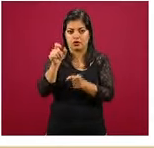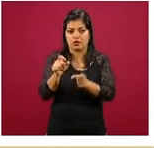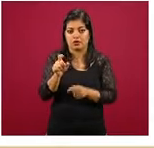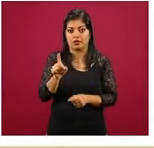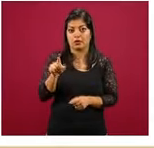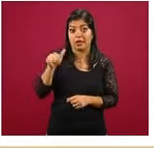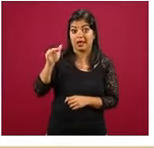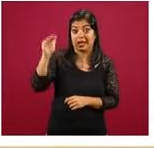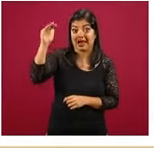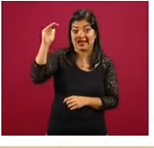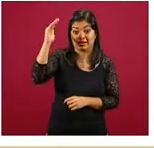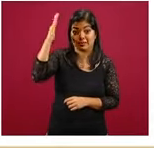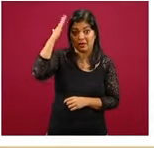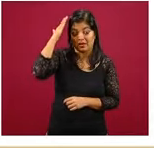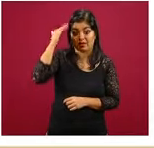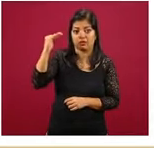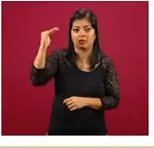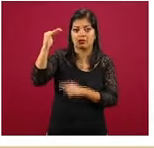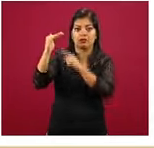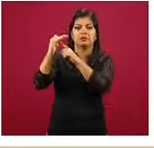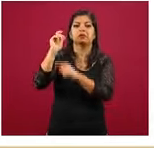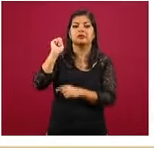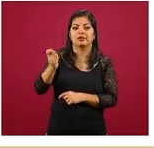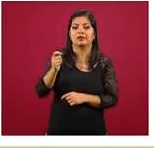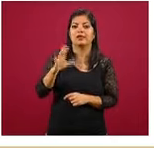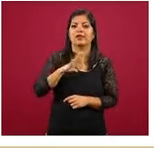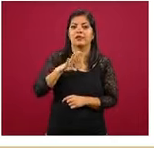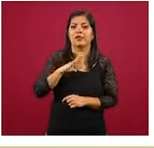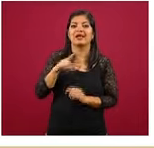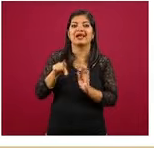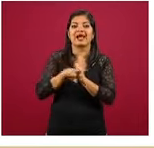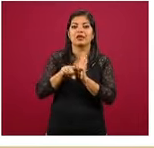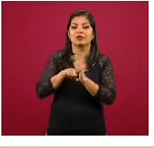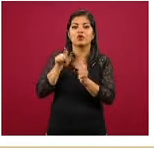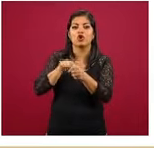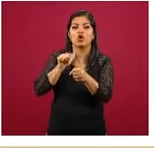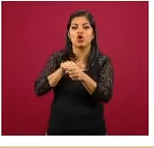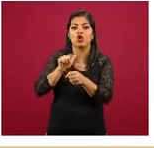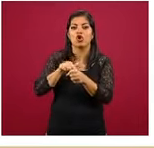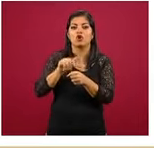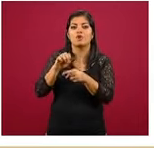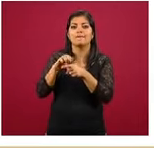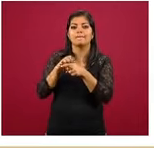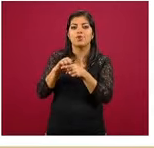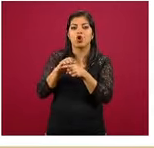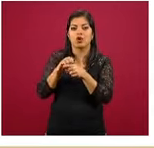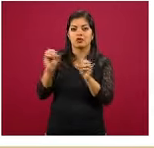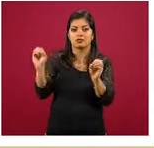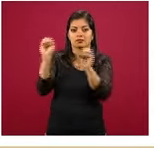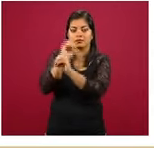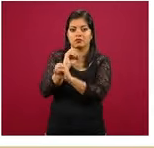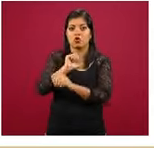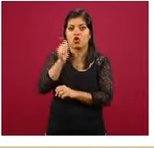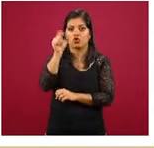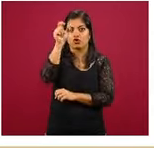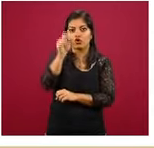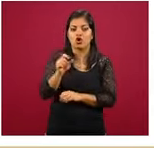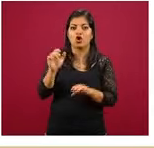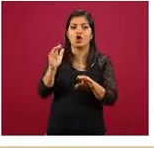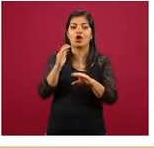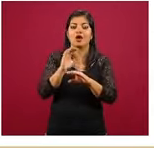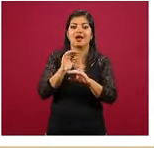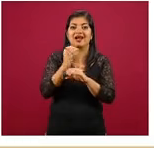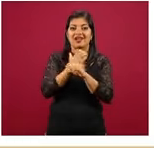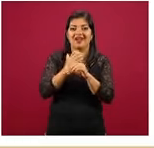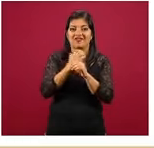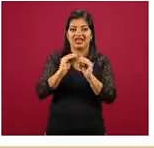superior significa aquellas personas que ya dieron negativo a la prueba, es este color lila oscuro. Las barras café claro, que están en la parte basal,